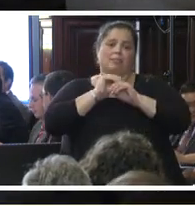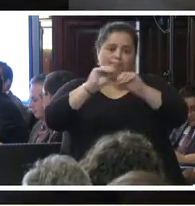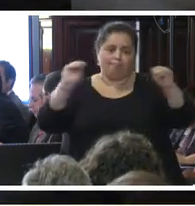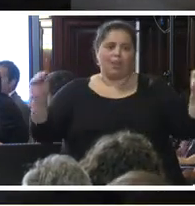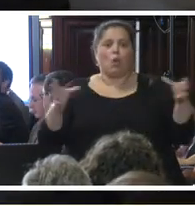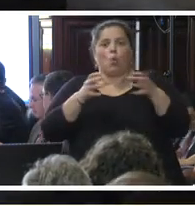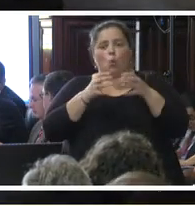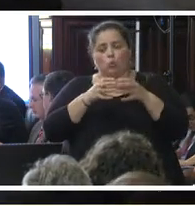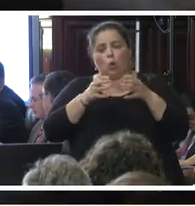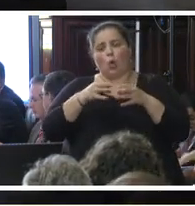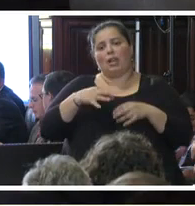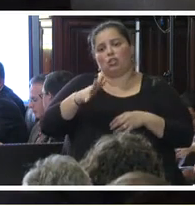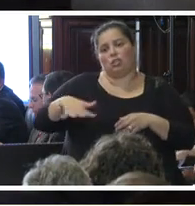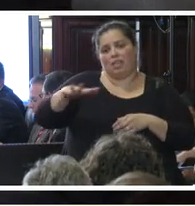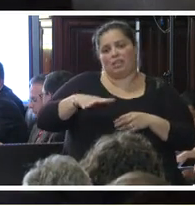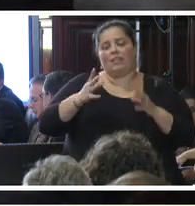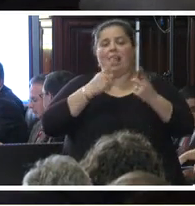algunas de las organizaciones aquí presentes.